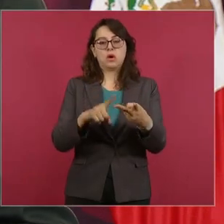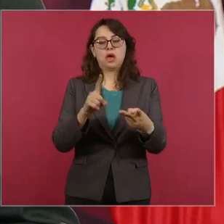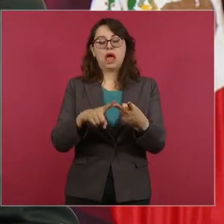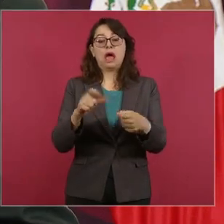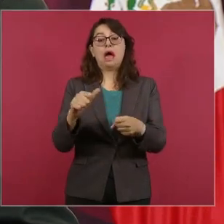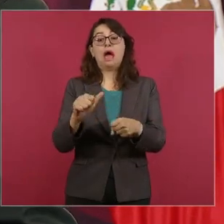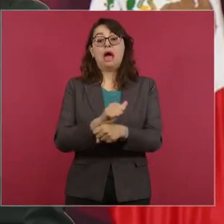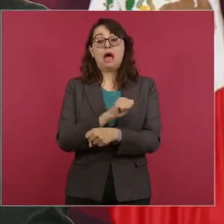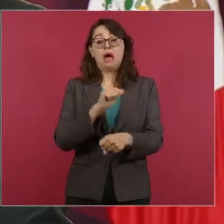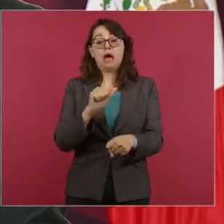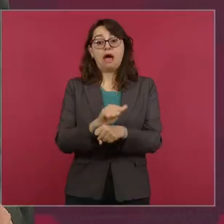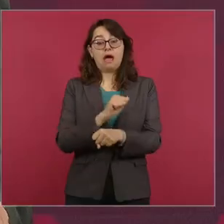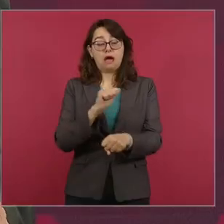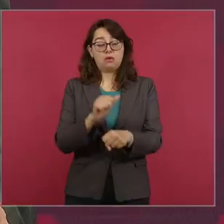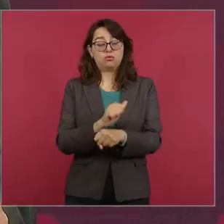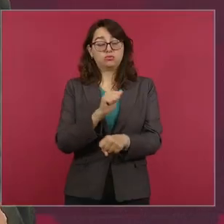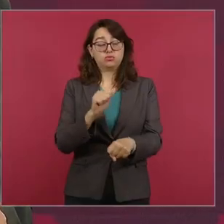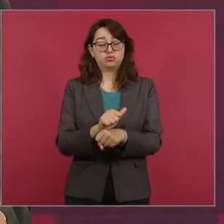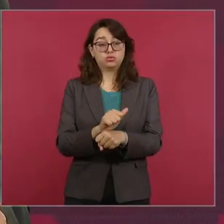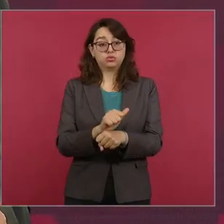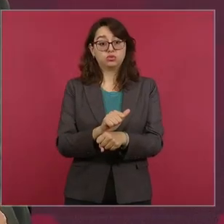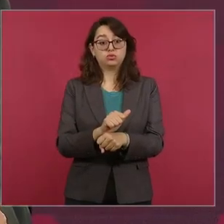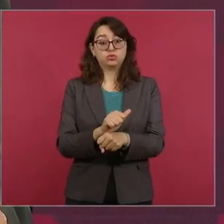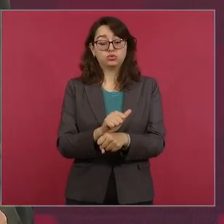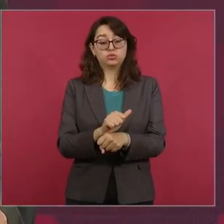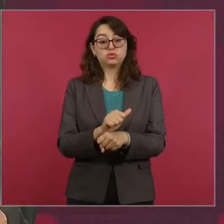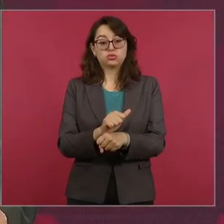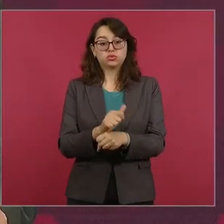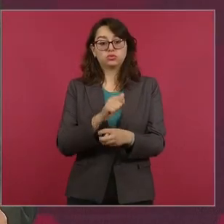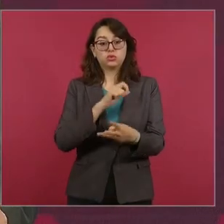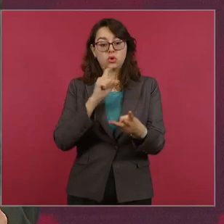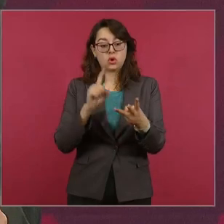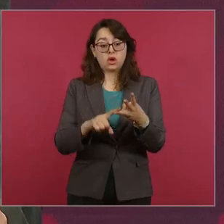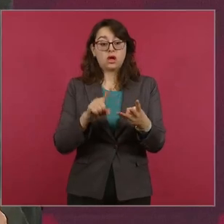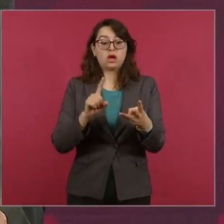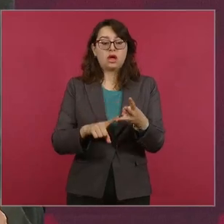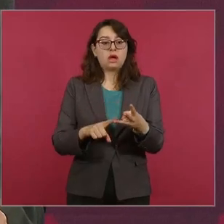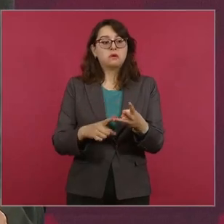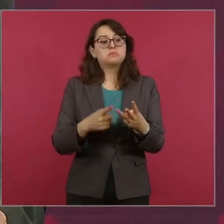quienes así llegaron a ser gobernadores